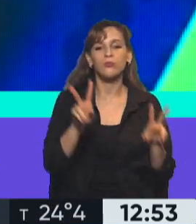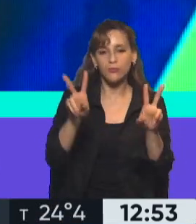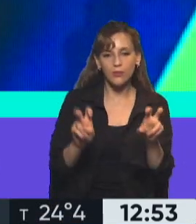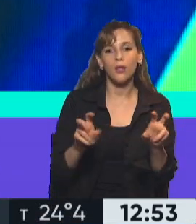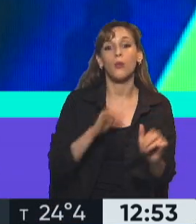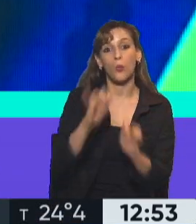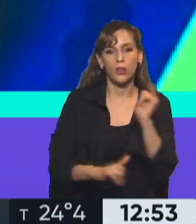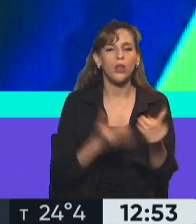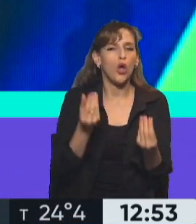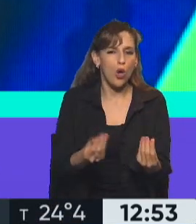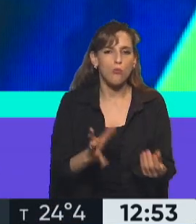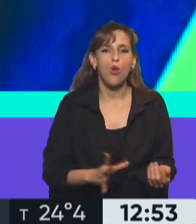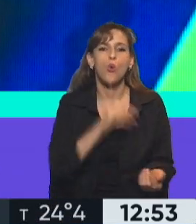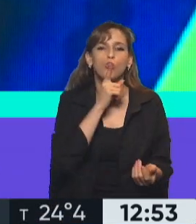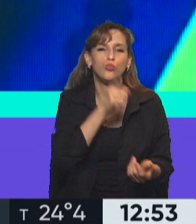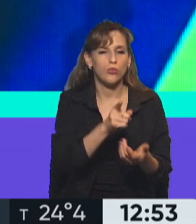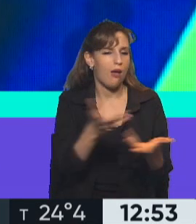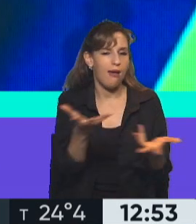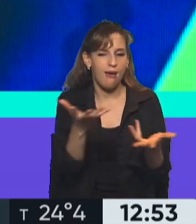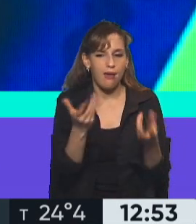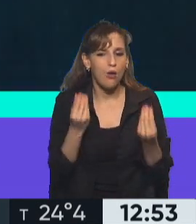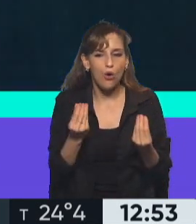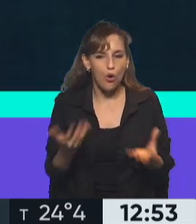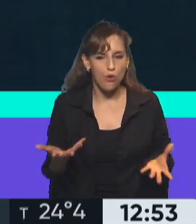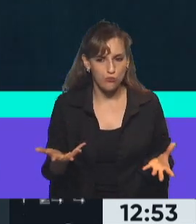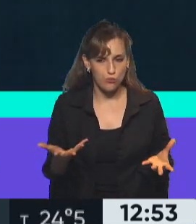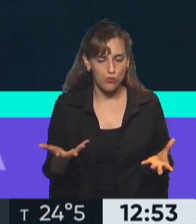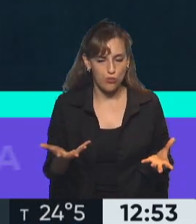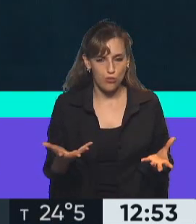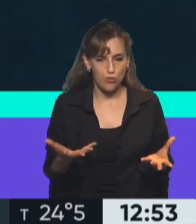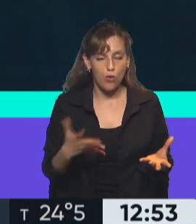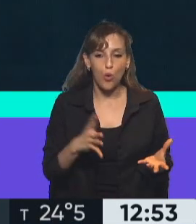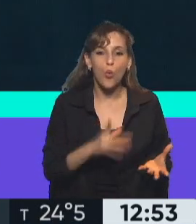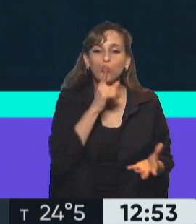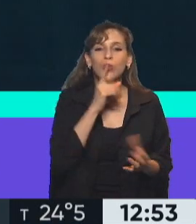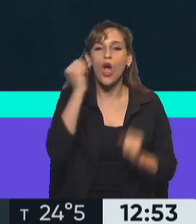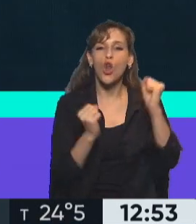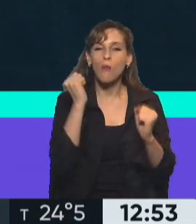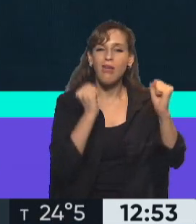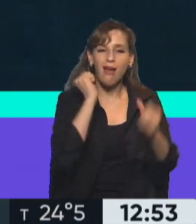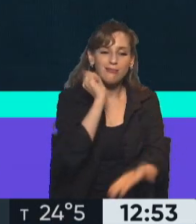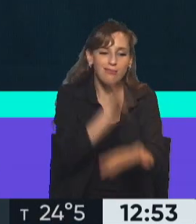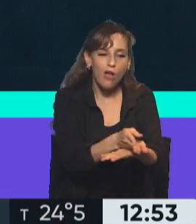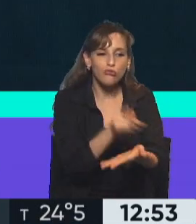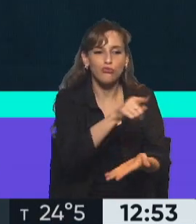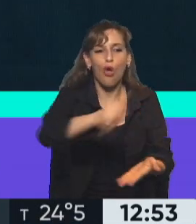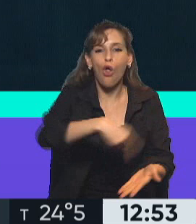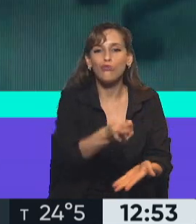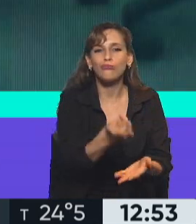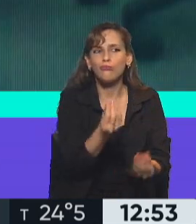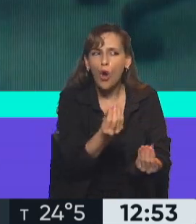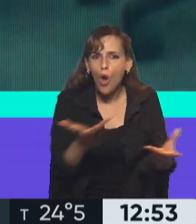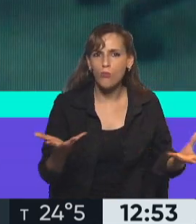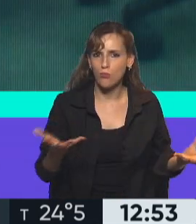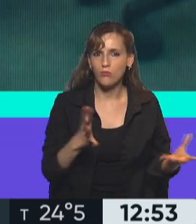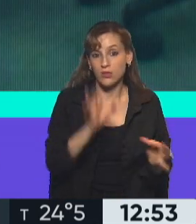país, en este caso a Rusia. ¿Es tan fácil cercar un país económicamente teniendo en cuenta lo que significa Rusia, no solamente para